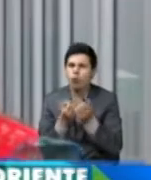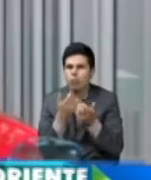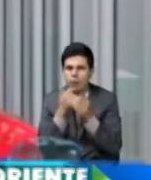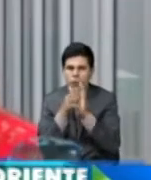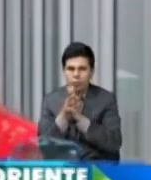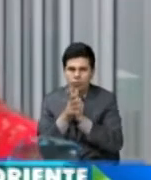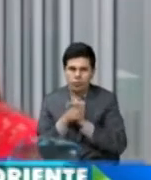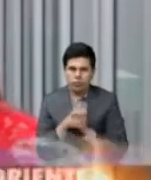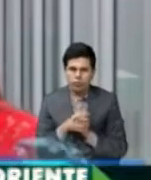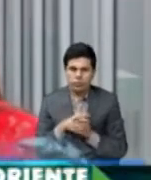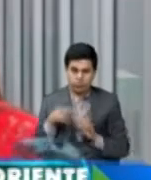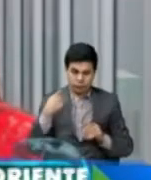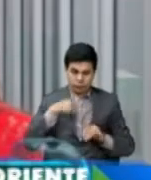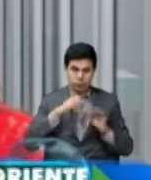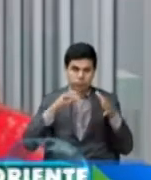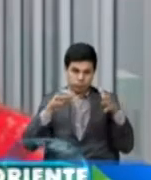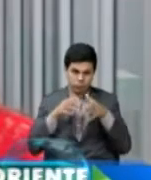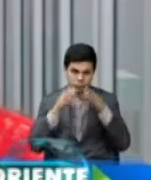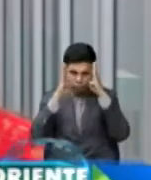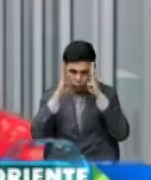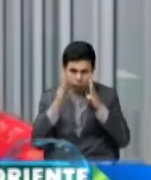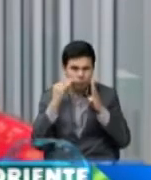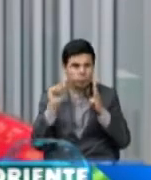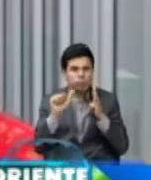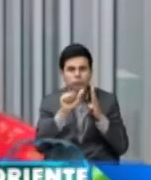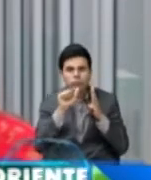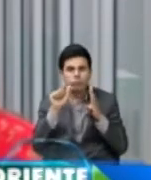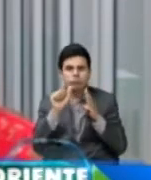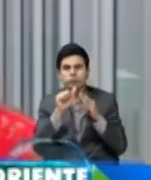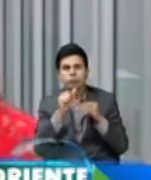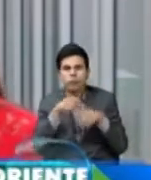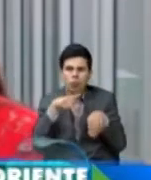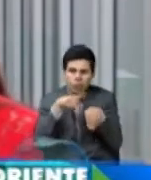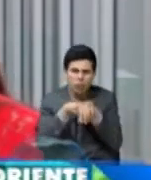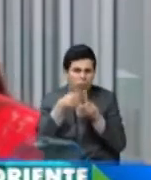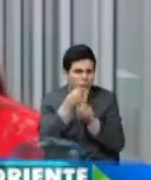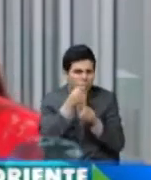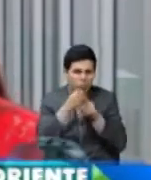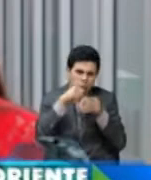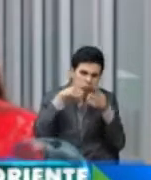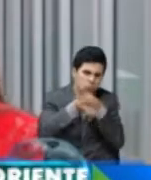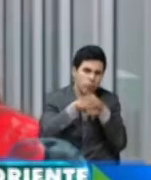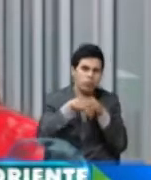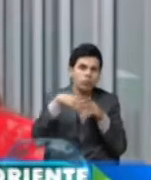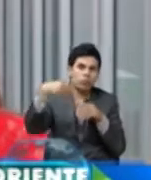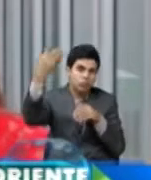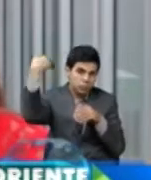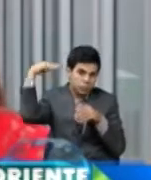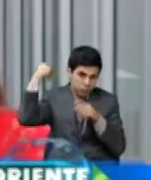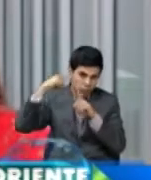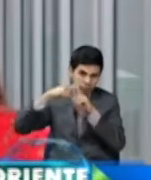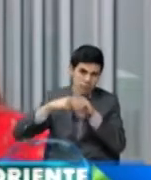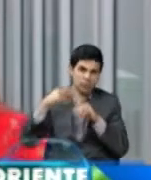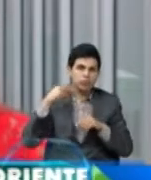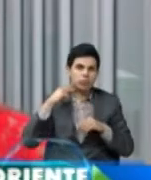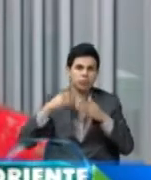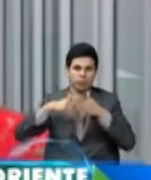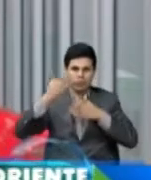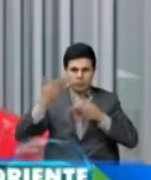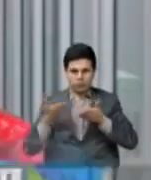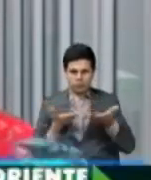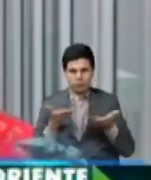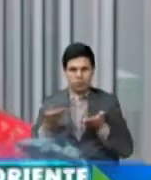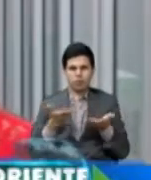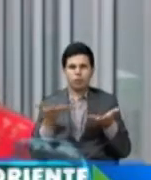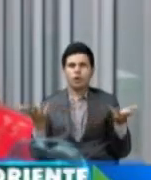nosotros tenemos un centro de atención a mujeres víctimas de violencia que está funcionando desde el mes de noviembre,